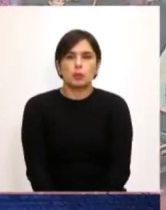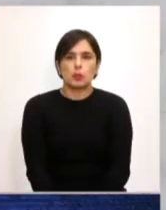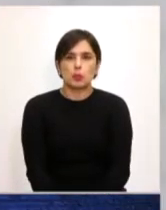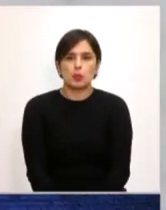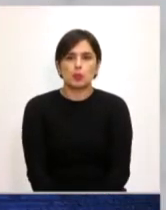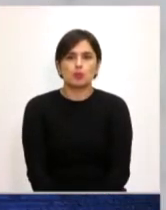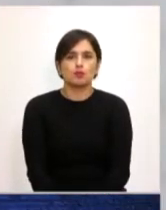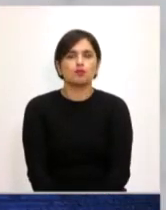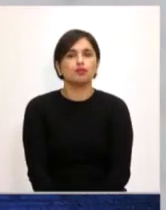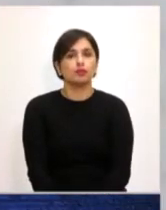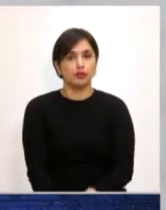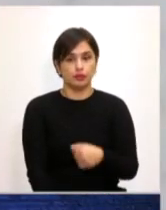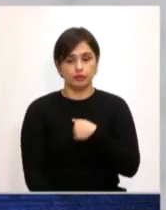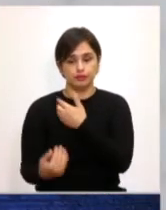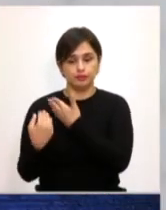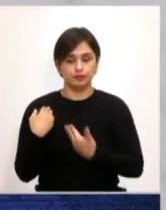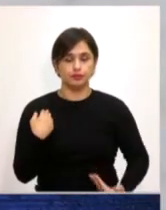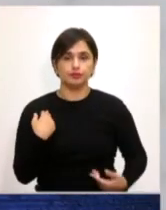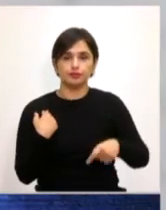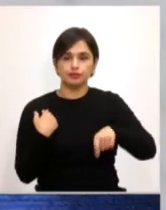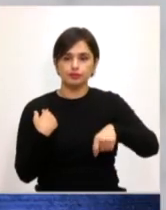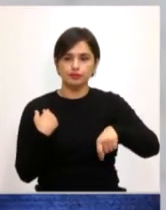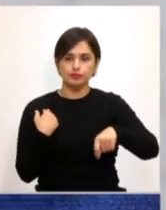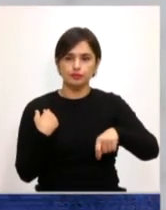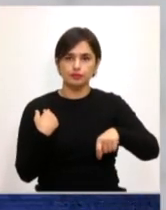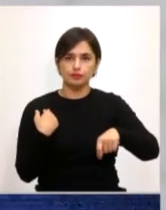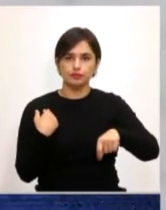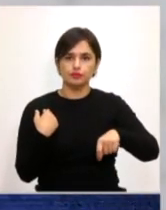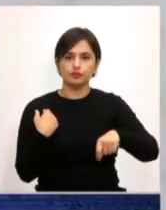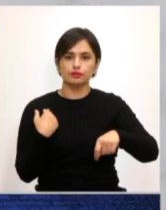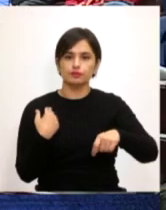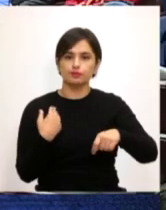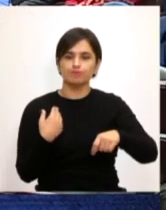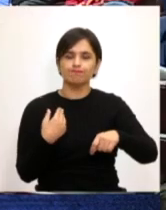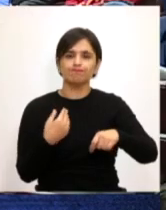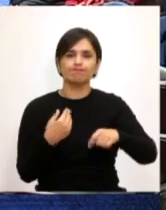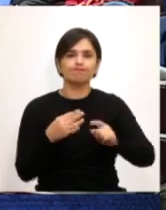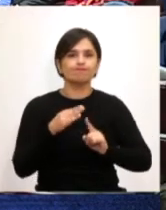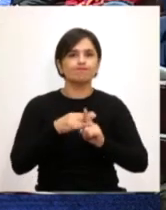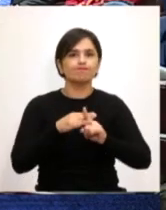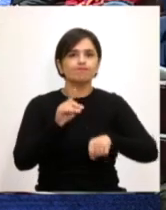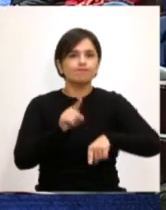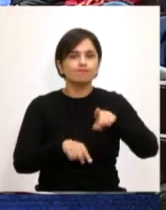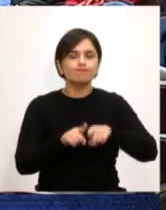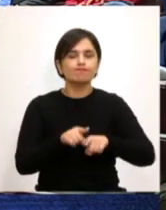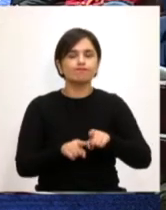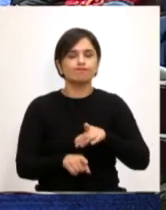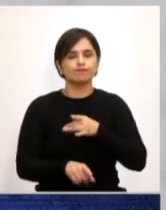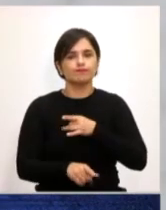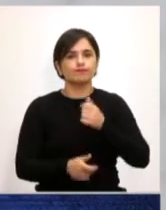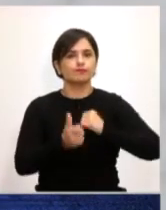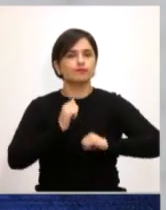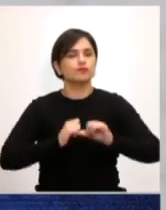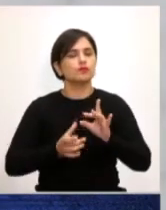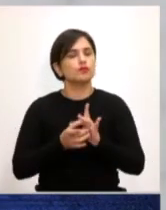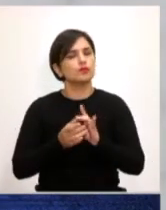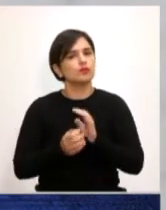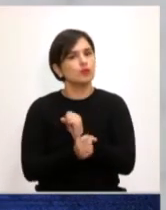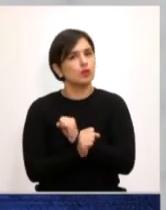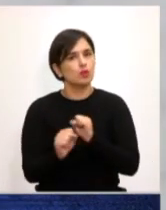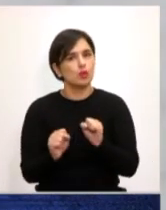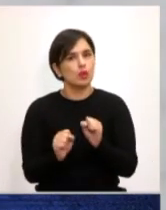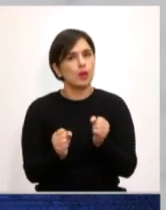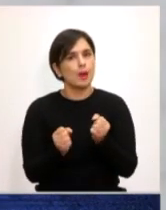He llegado a presidir este Senado desde una tierra dolida y sufrida, pero que nunca ha perdido la fe y la